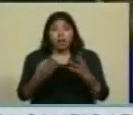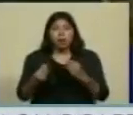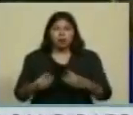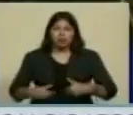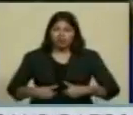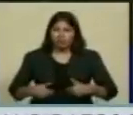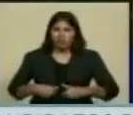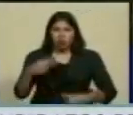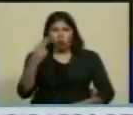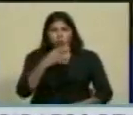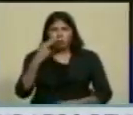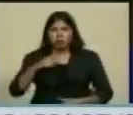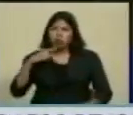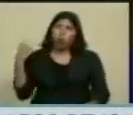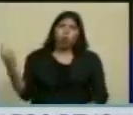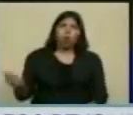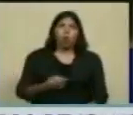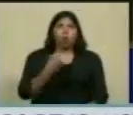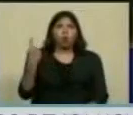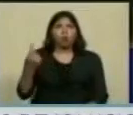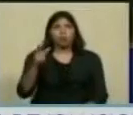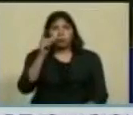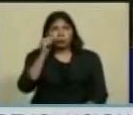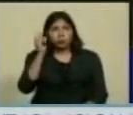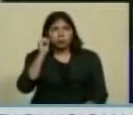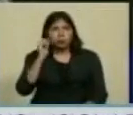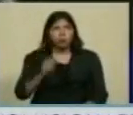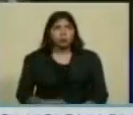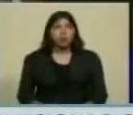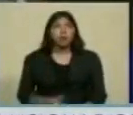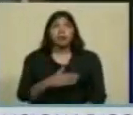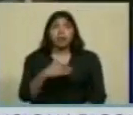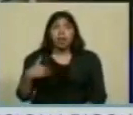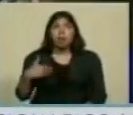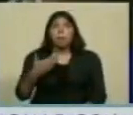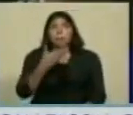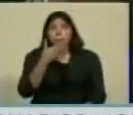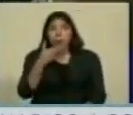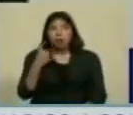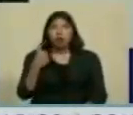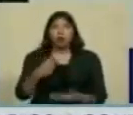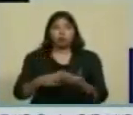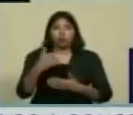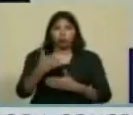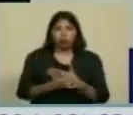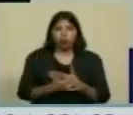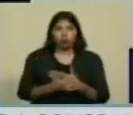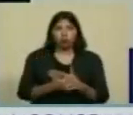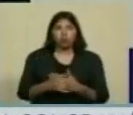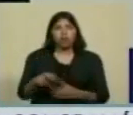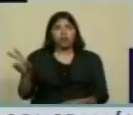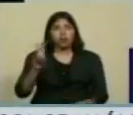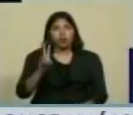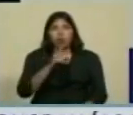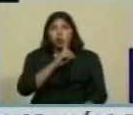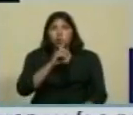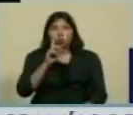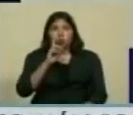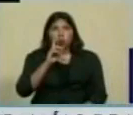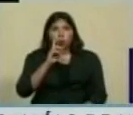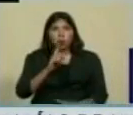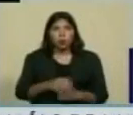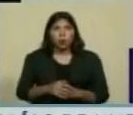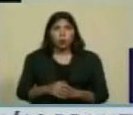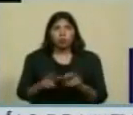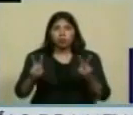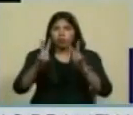todos los venezolanos y venezolanas que apostamos a un proyecto nacional llamado la Constitución de la